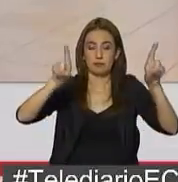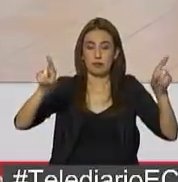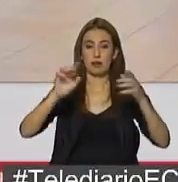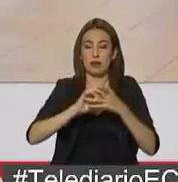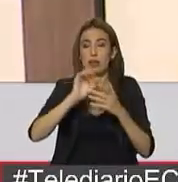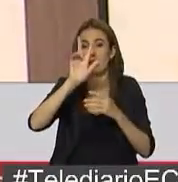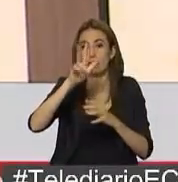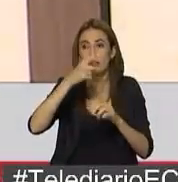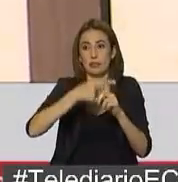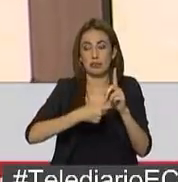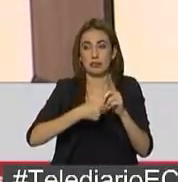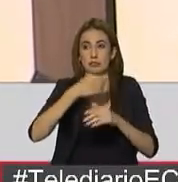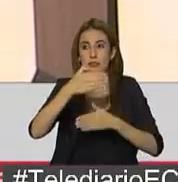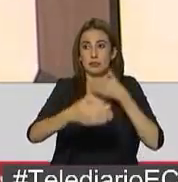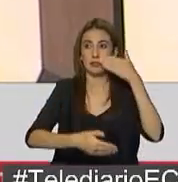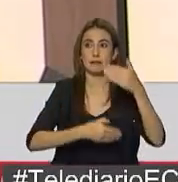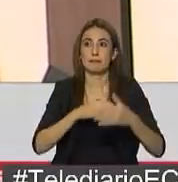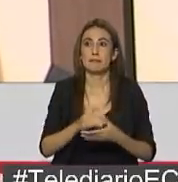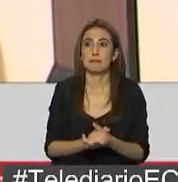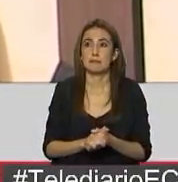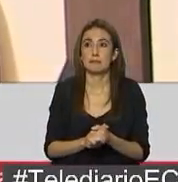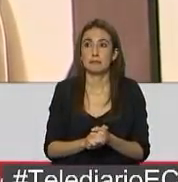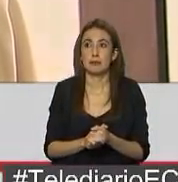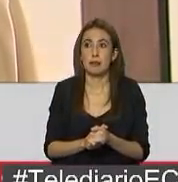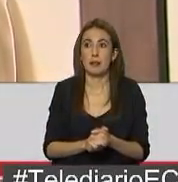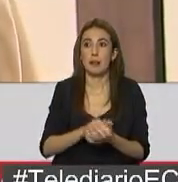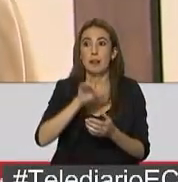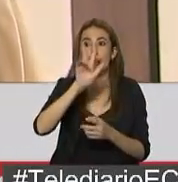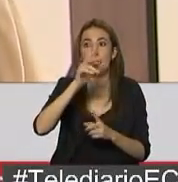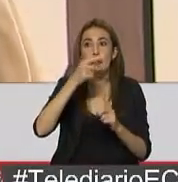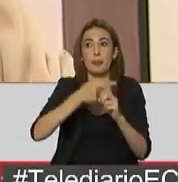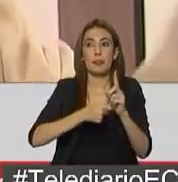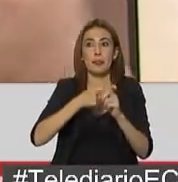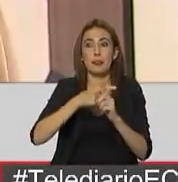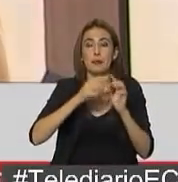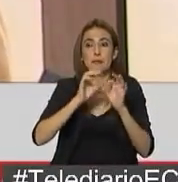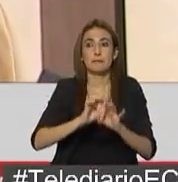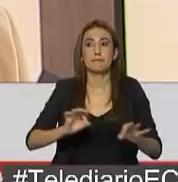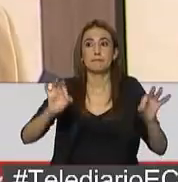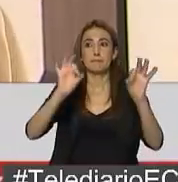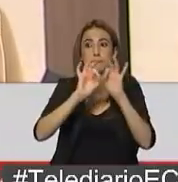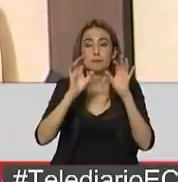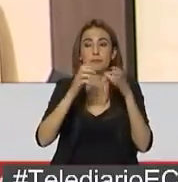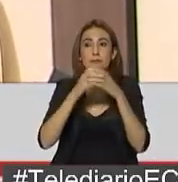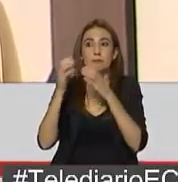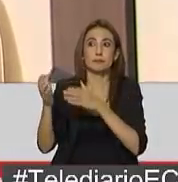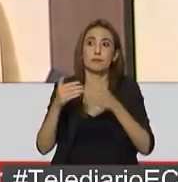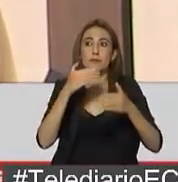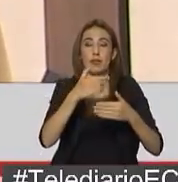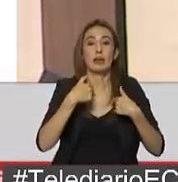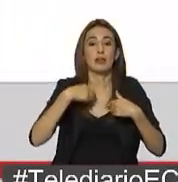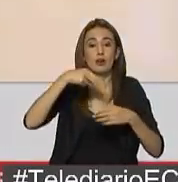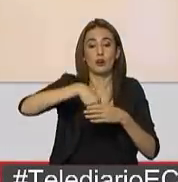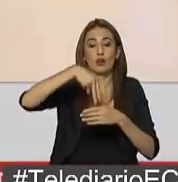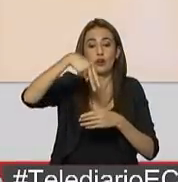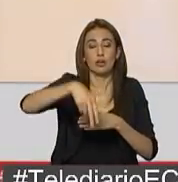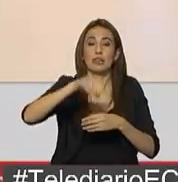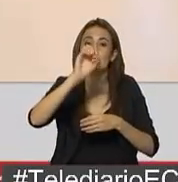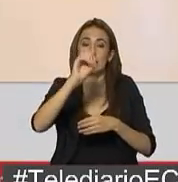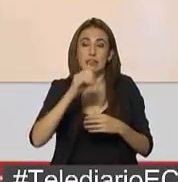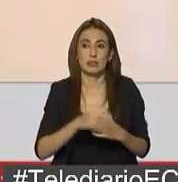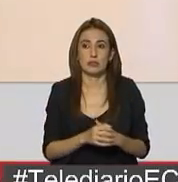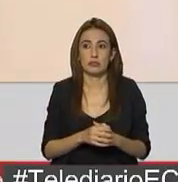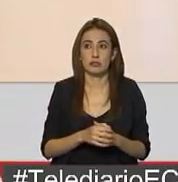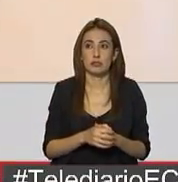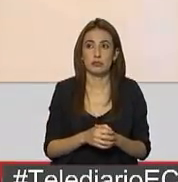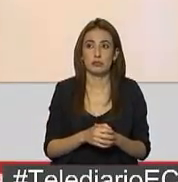por la pandemia. He estado encerrada 3 meses y queremos venir a ver a nuestros nietos. Como Dios nos